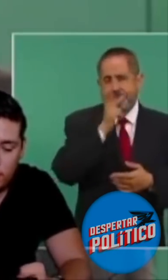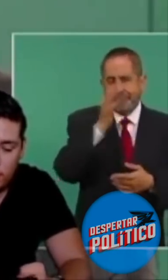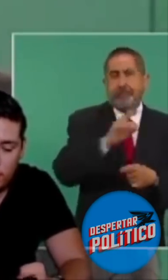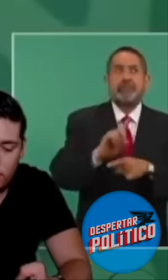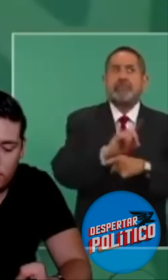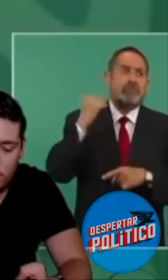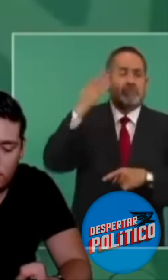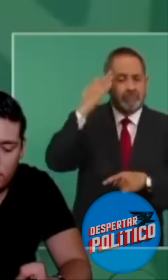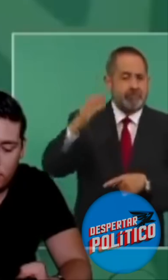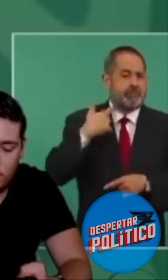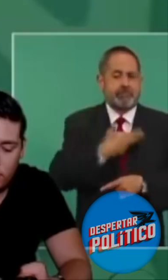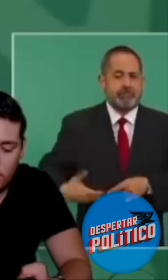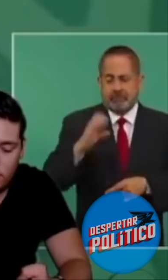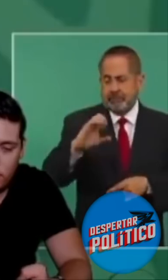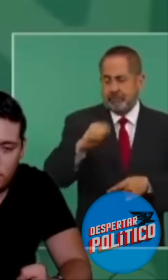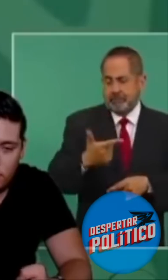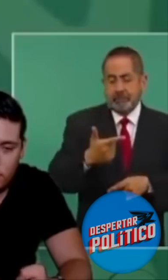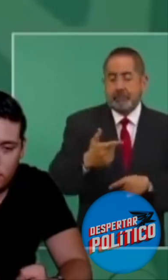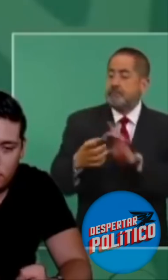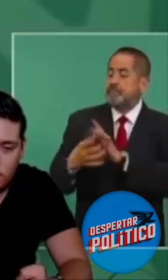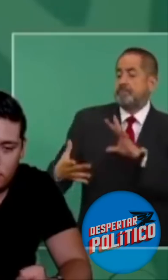tiempo de Salinas.